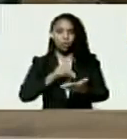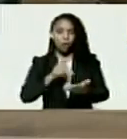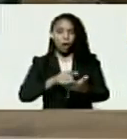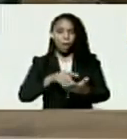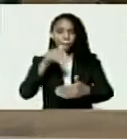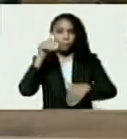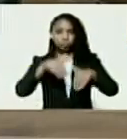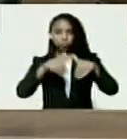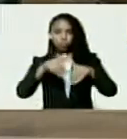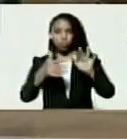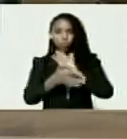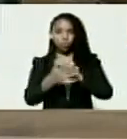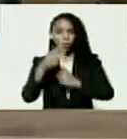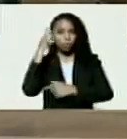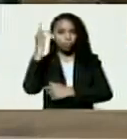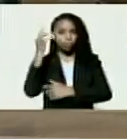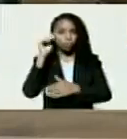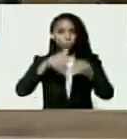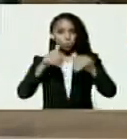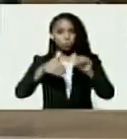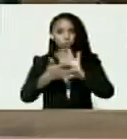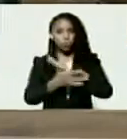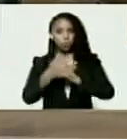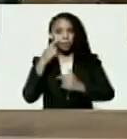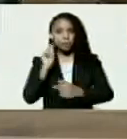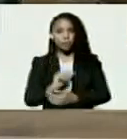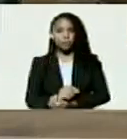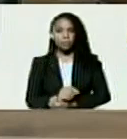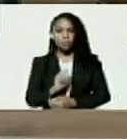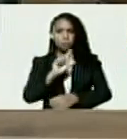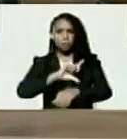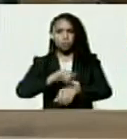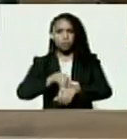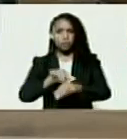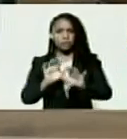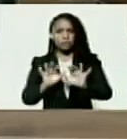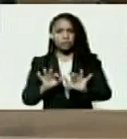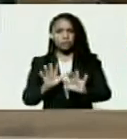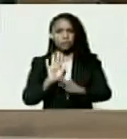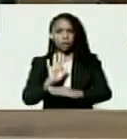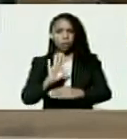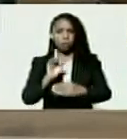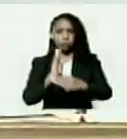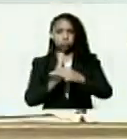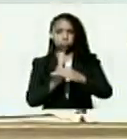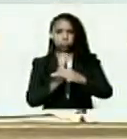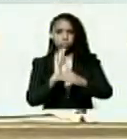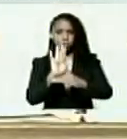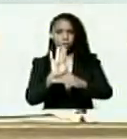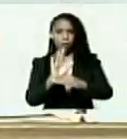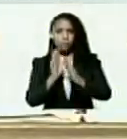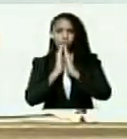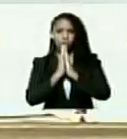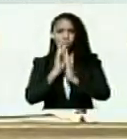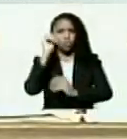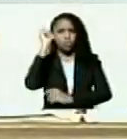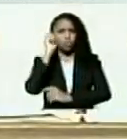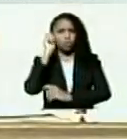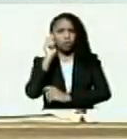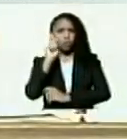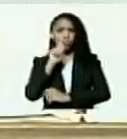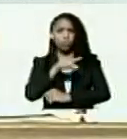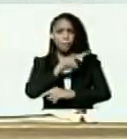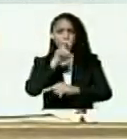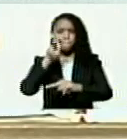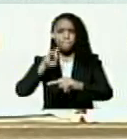ciudadana ciudadano Emilis. Un segundo, secretaria. Por favor, los diputados, ocupen sus curules